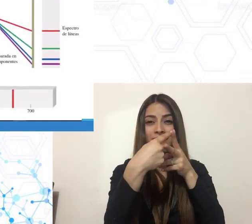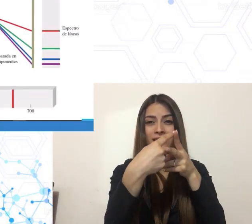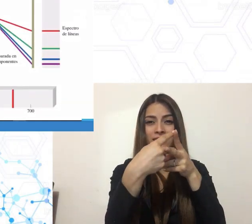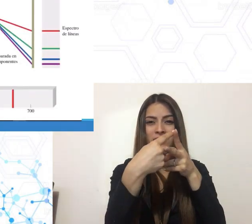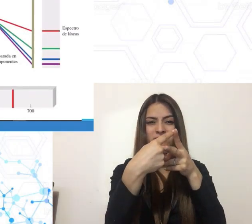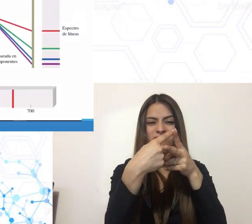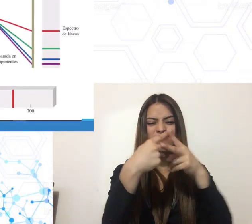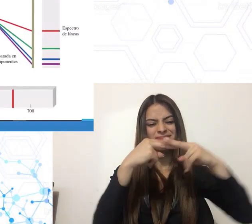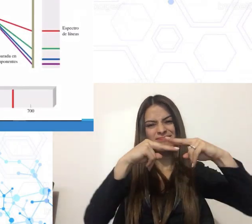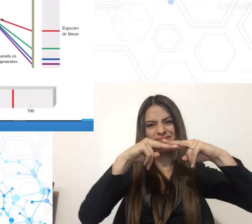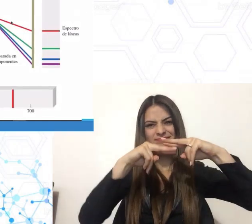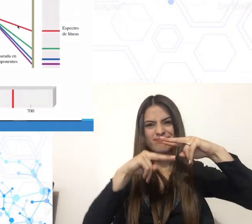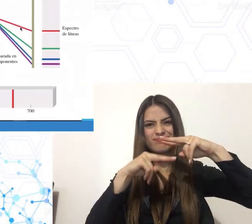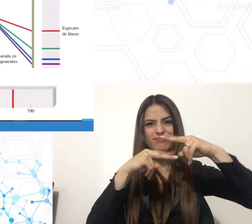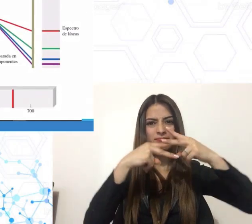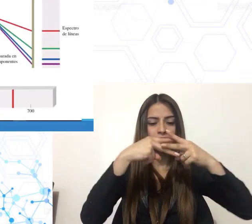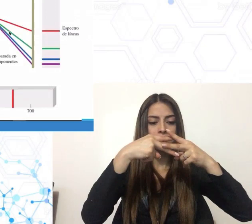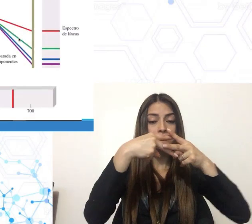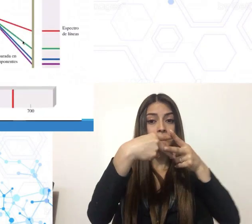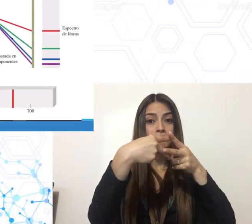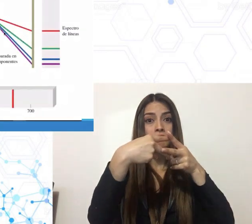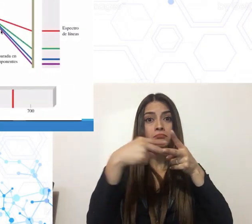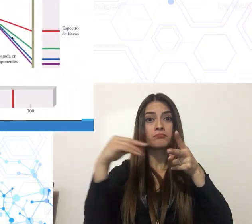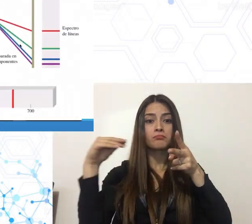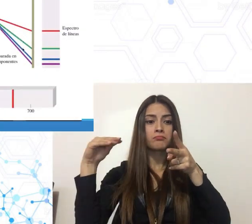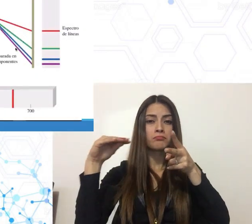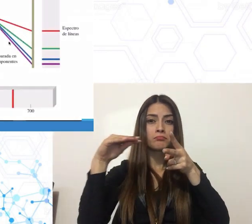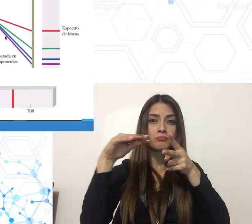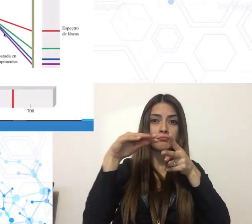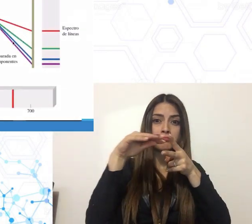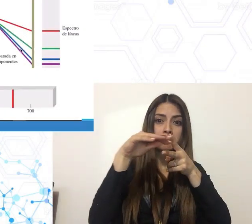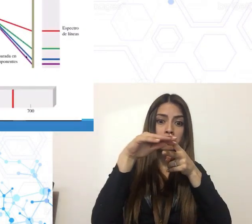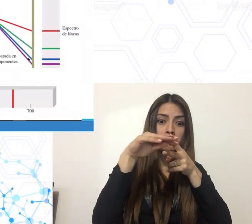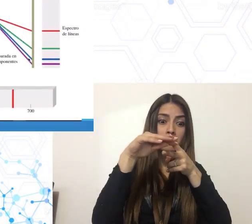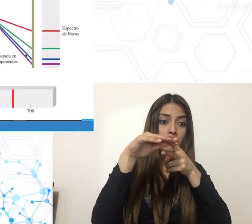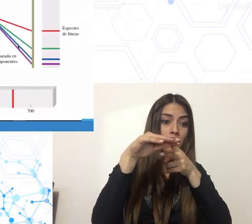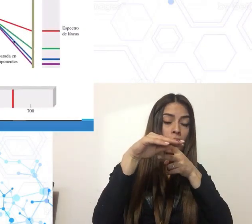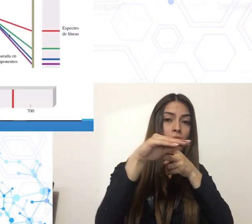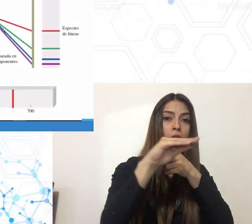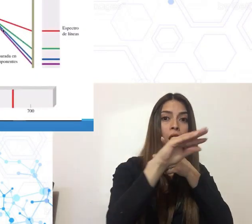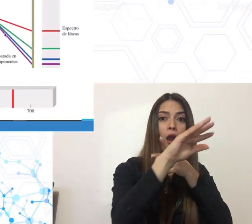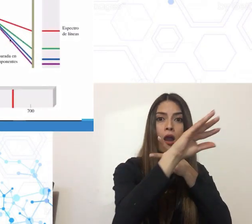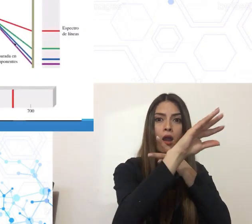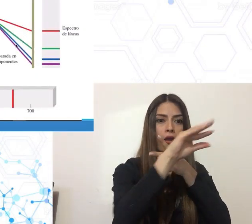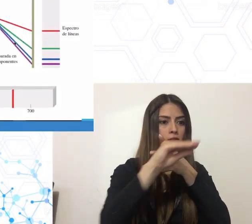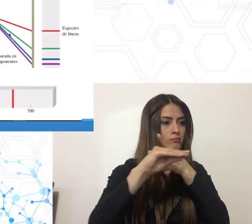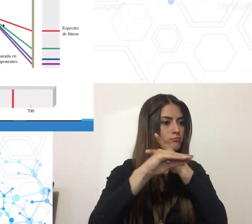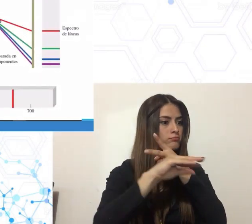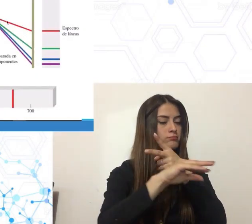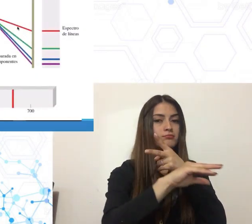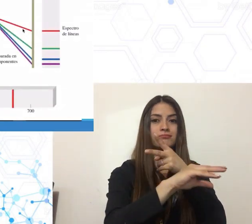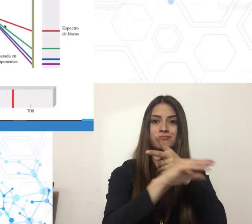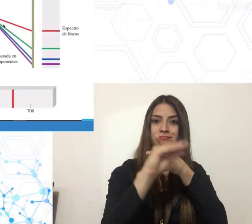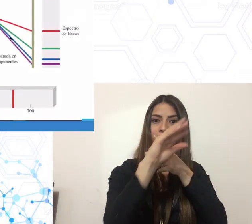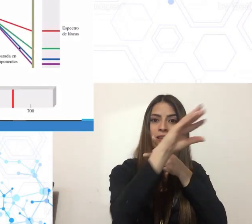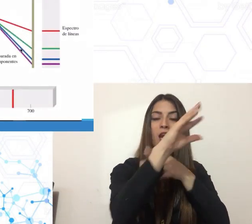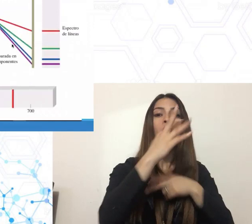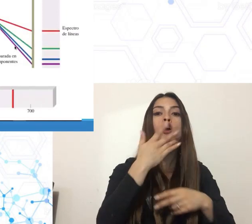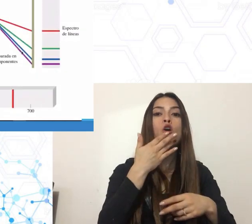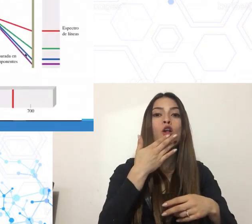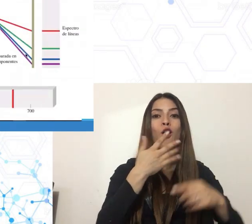prisma me lo va a separar en sus diferentes componentes que son sencillamente